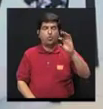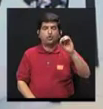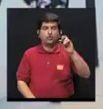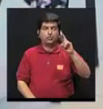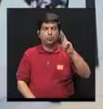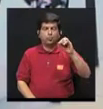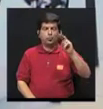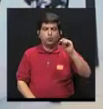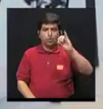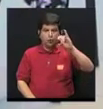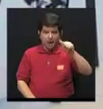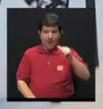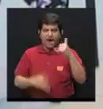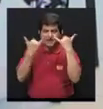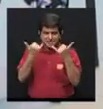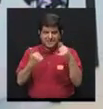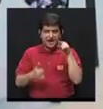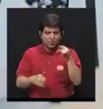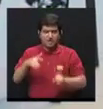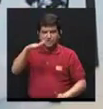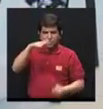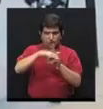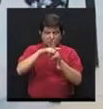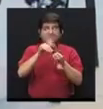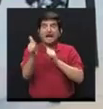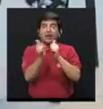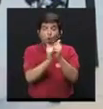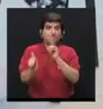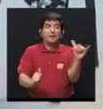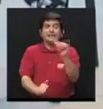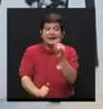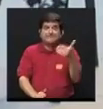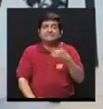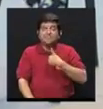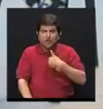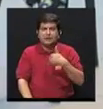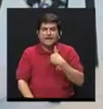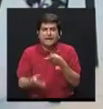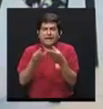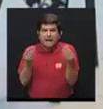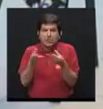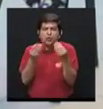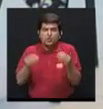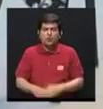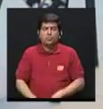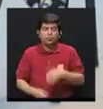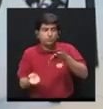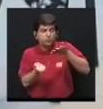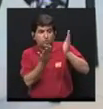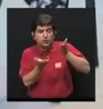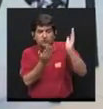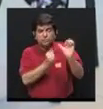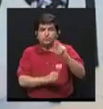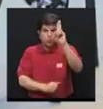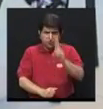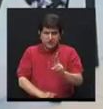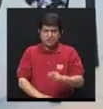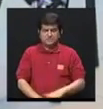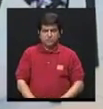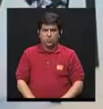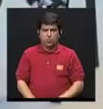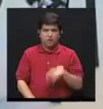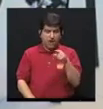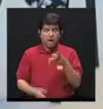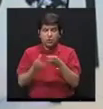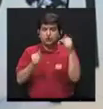vez que salga esto, va a competir también con productos que son de exportación en Costa Rica, productos que se producen acá,